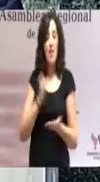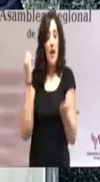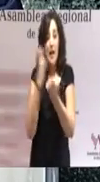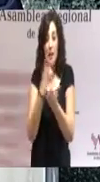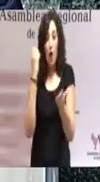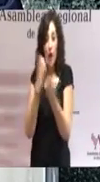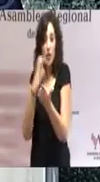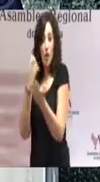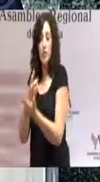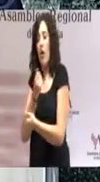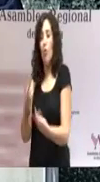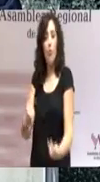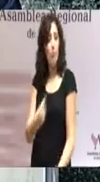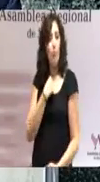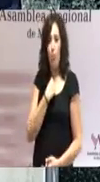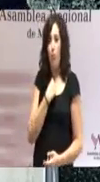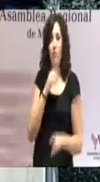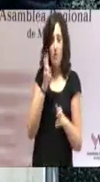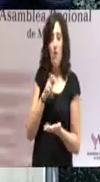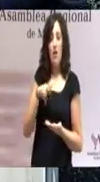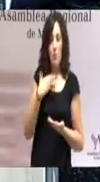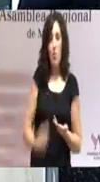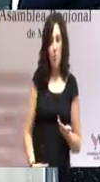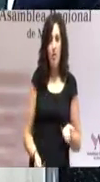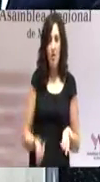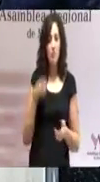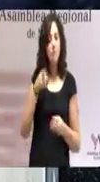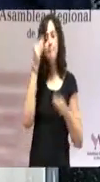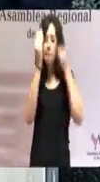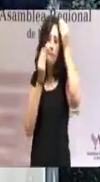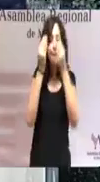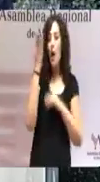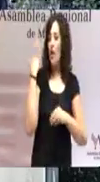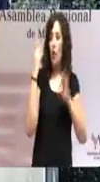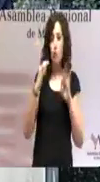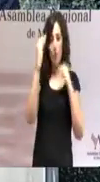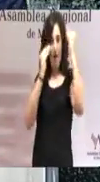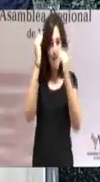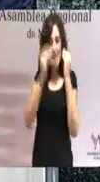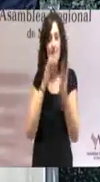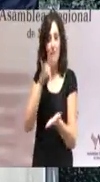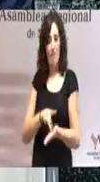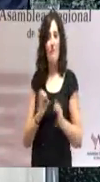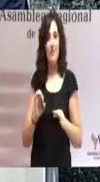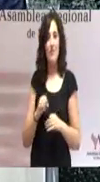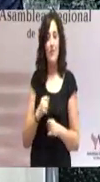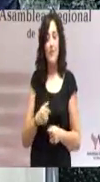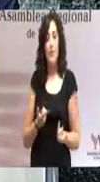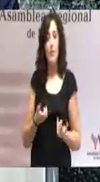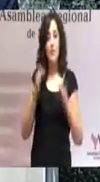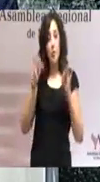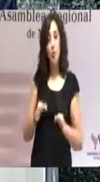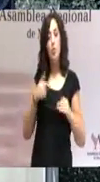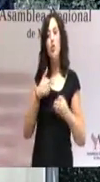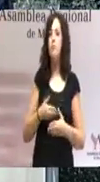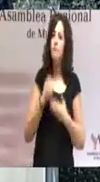en buena parte de los asuntos de esta región. Esa es la reflexión que yo le hacía ayer. Y cuando yo tendí la mano y cogí una silla y les pedí